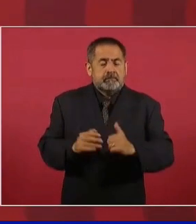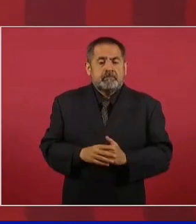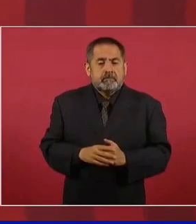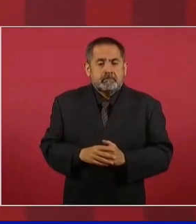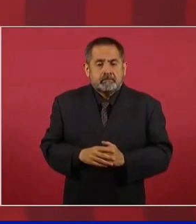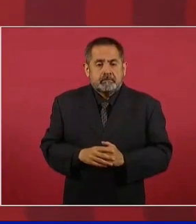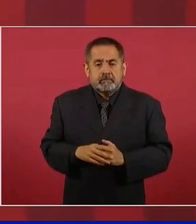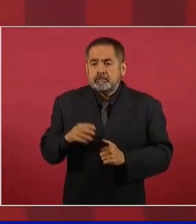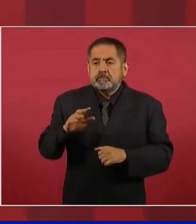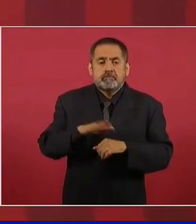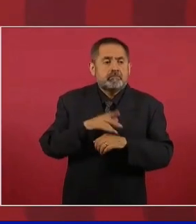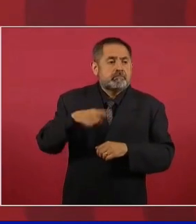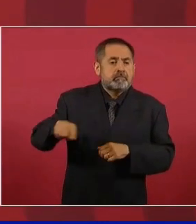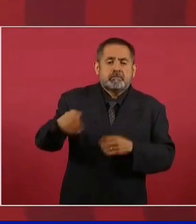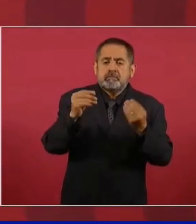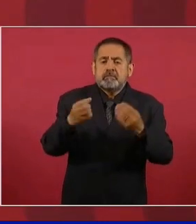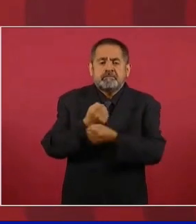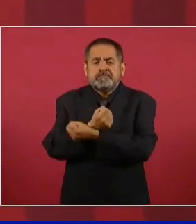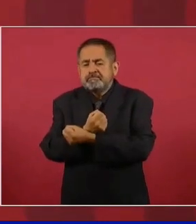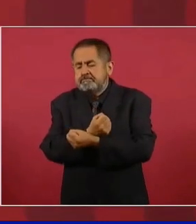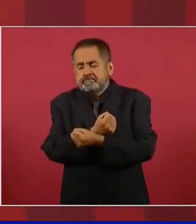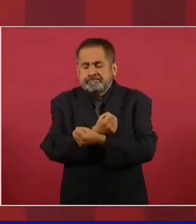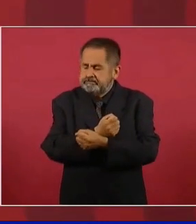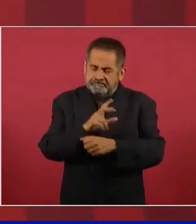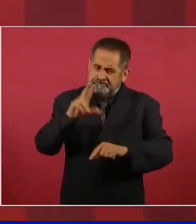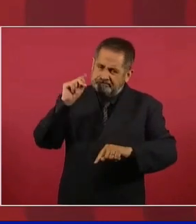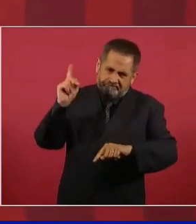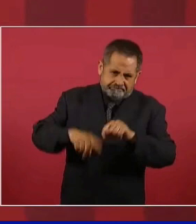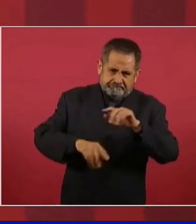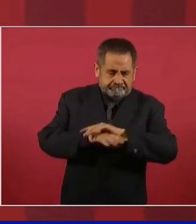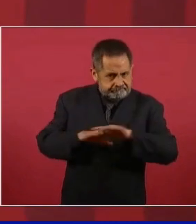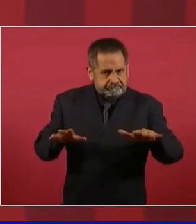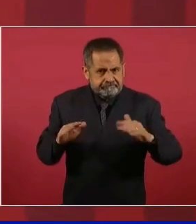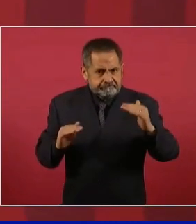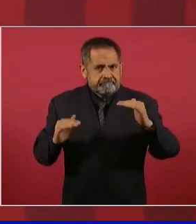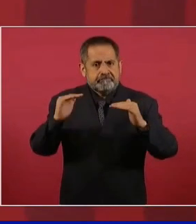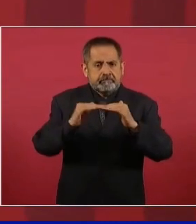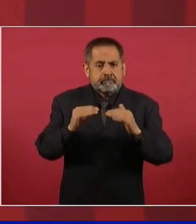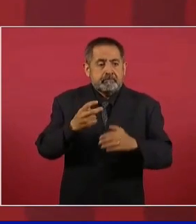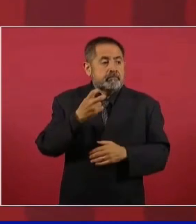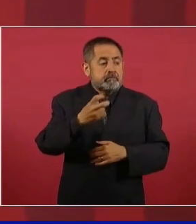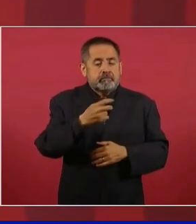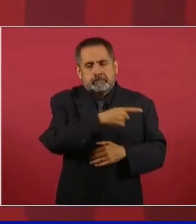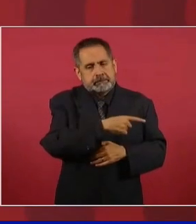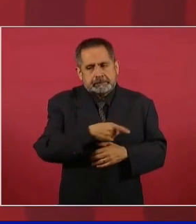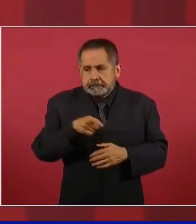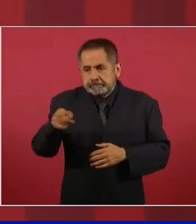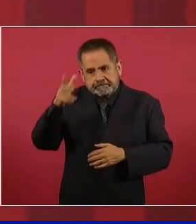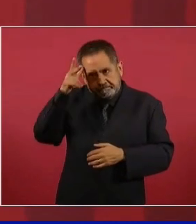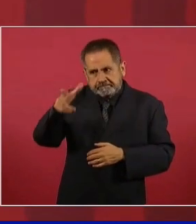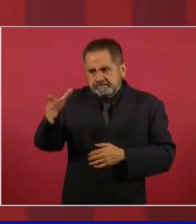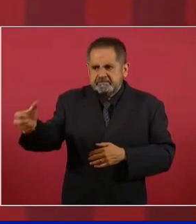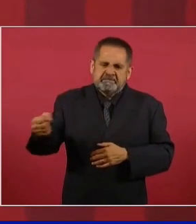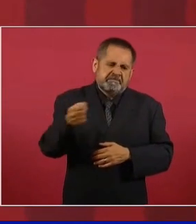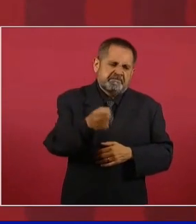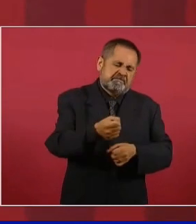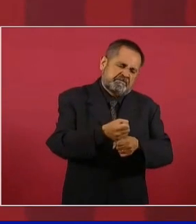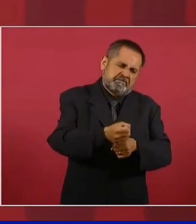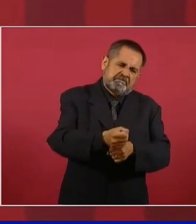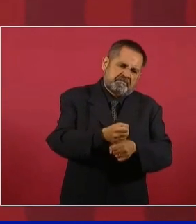en contra de la esclavitud. Por eso trataron a Hidalgo tan mal.